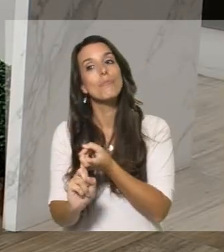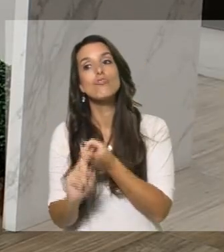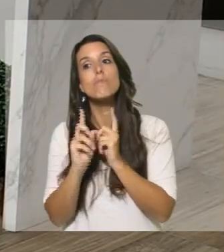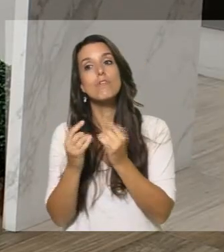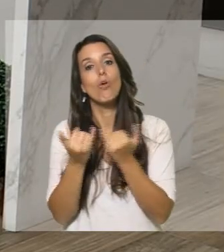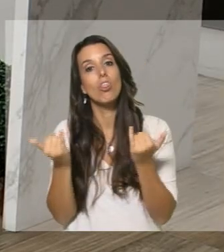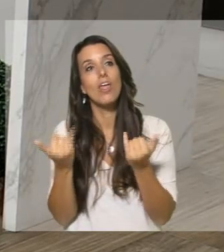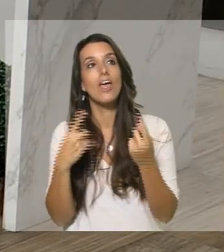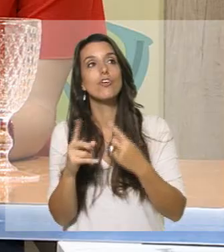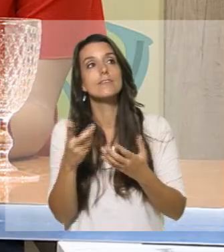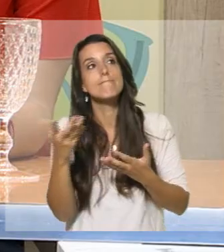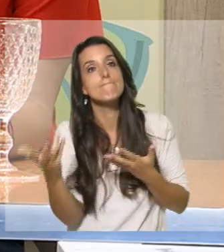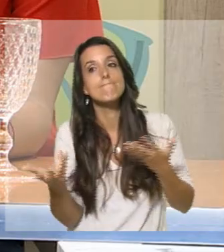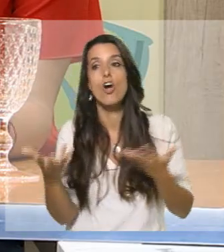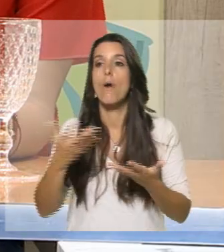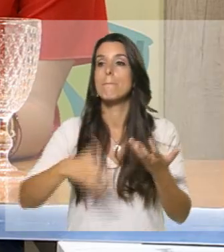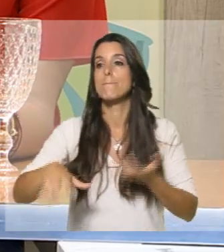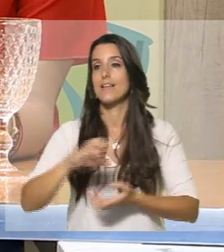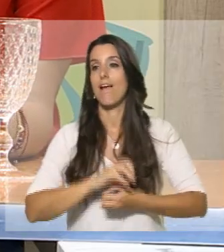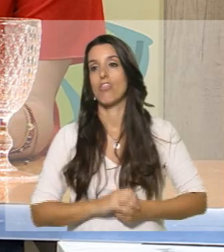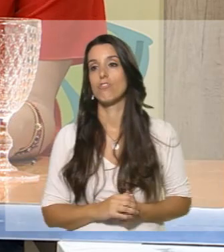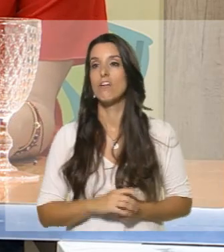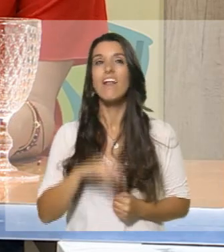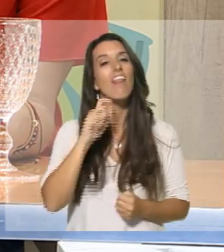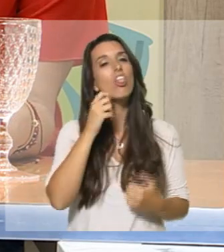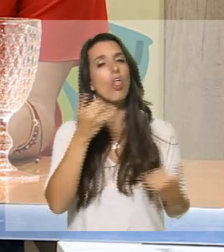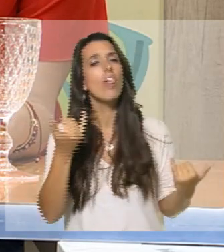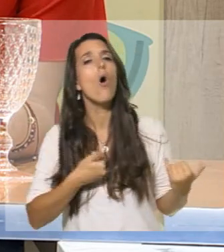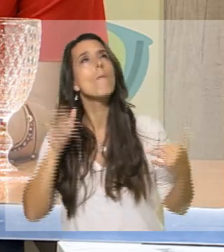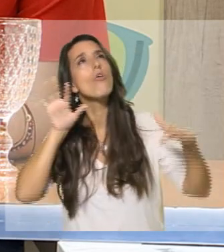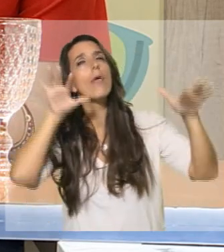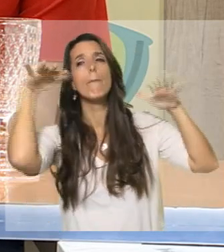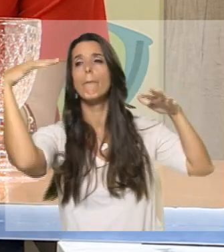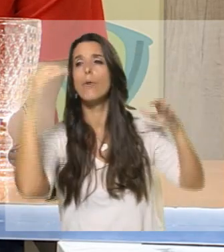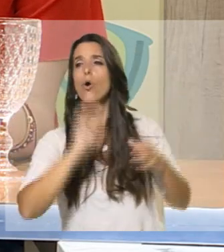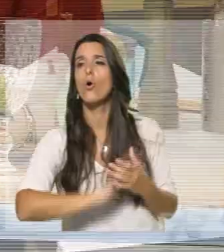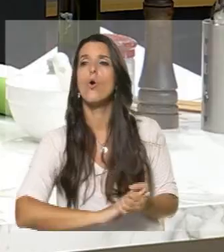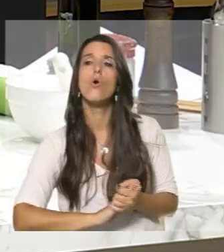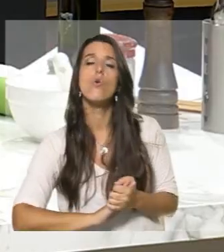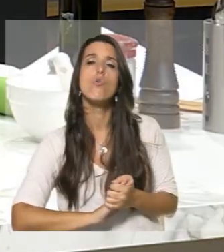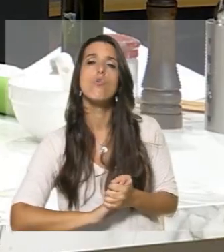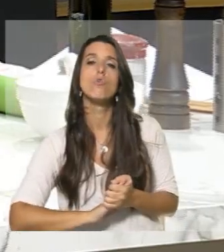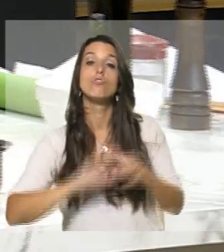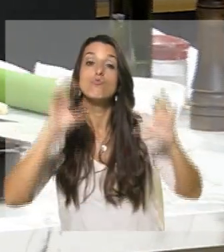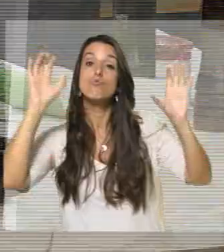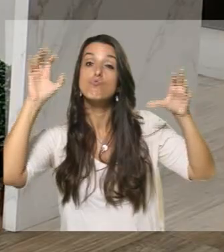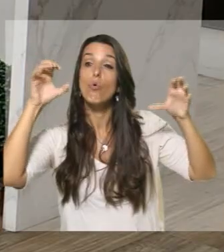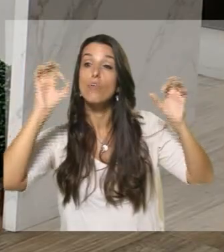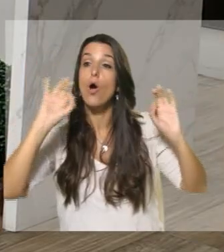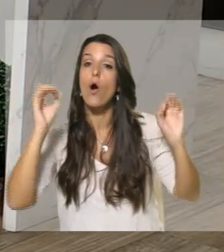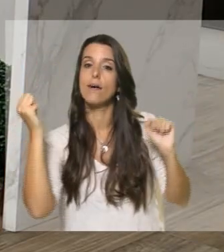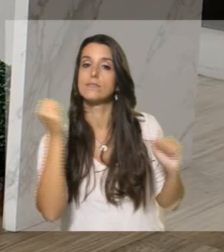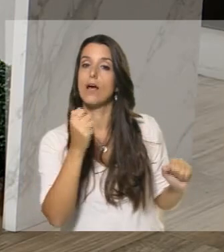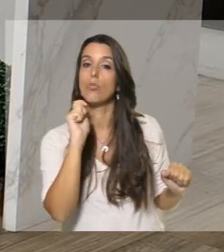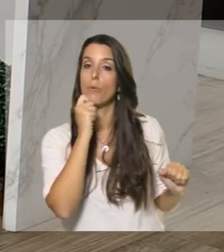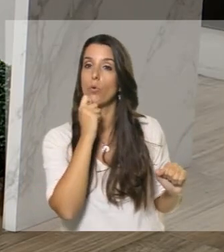Mira. Entonces estábamos complicados. No sé, ¿va a estar lindo el domingo? No, si no, el asado siempre es una opción. Claro, porque el asado está